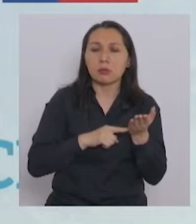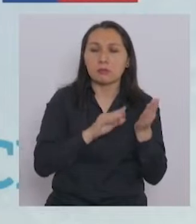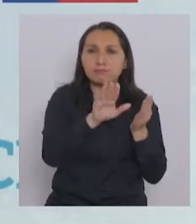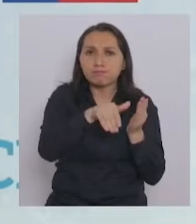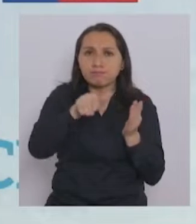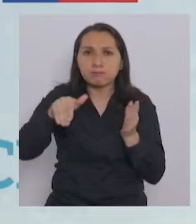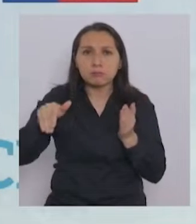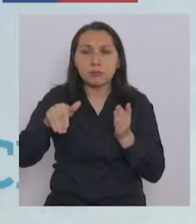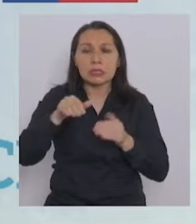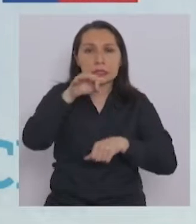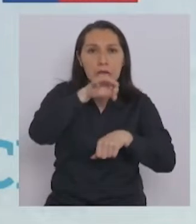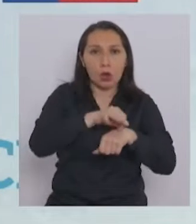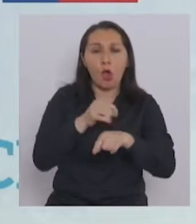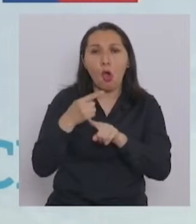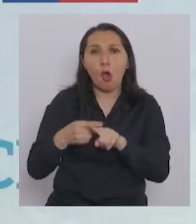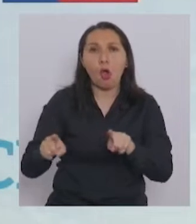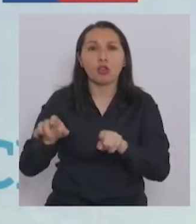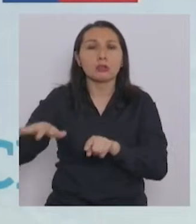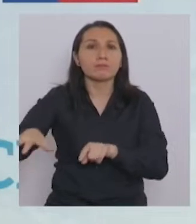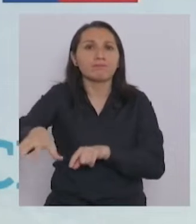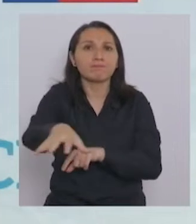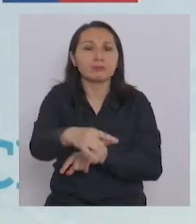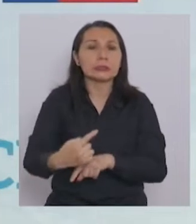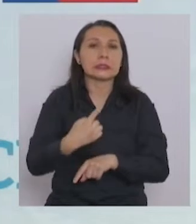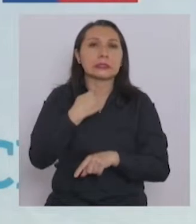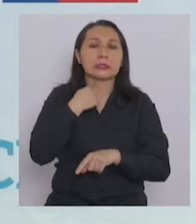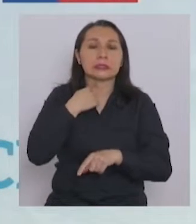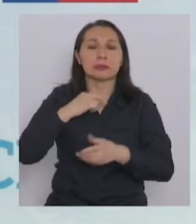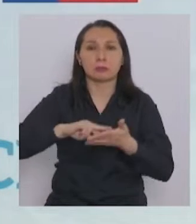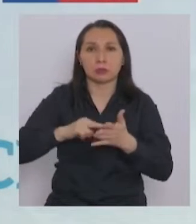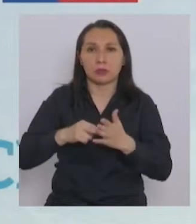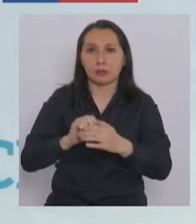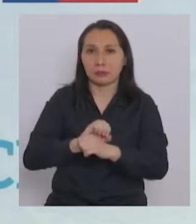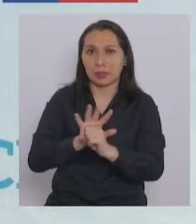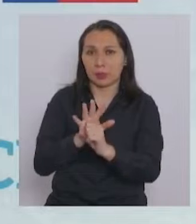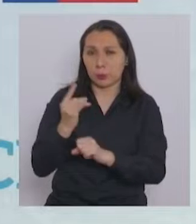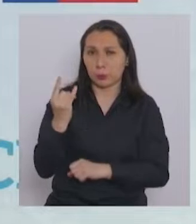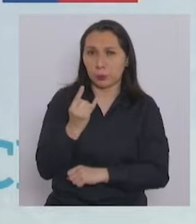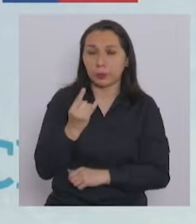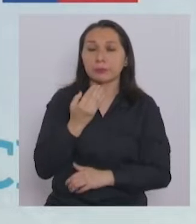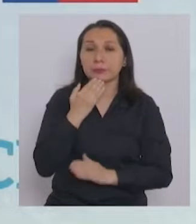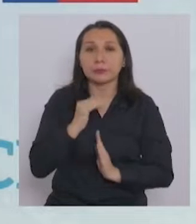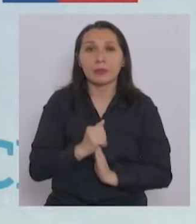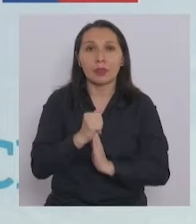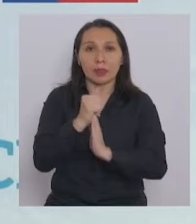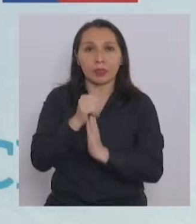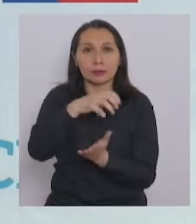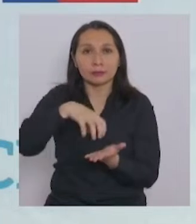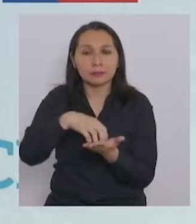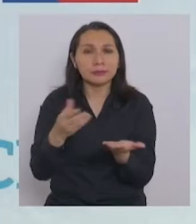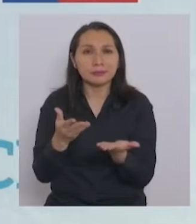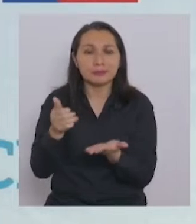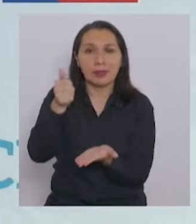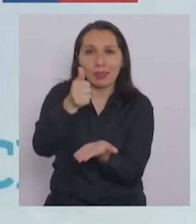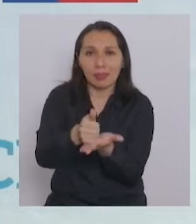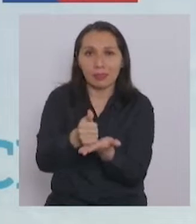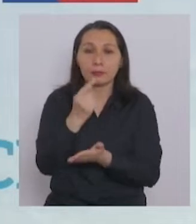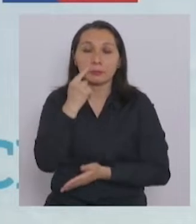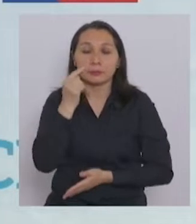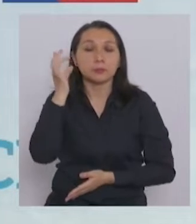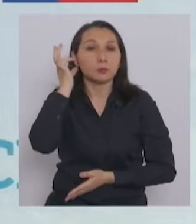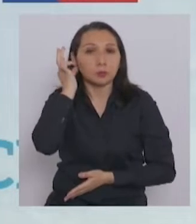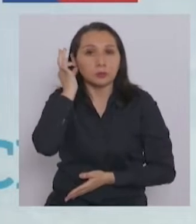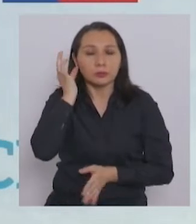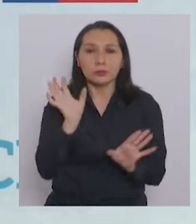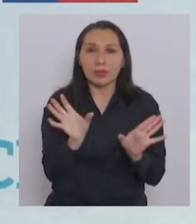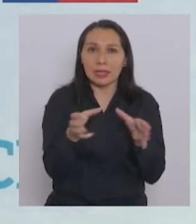a otros sectores afectados por la emergencia sanitaria. Involucra también a liderazgos locales como alcaldes y alcaldesas,